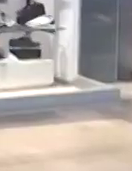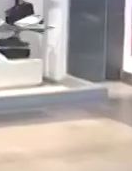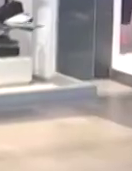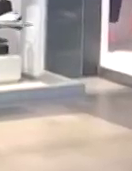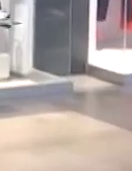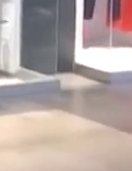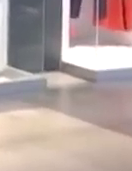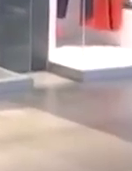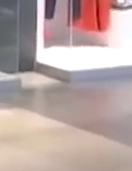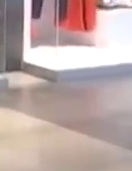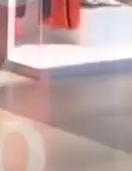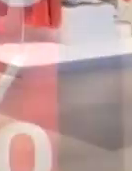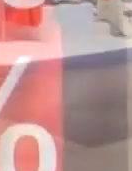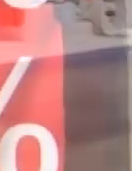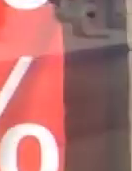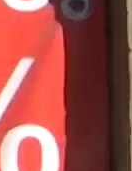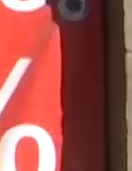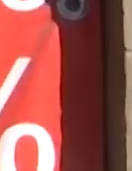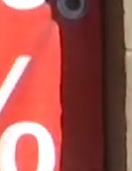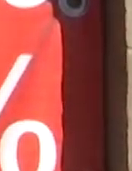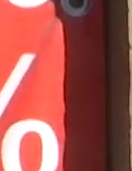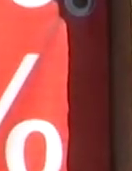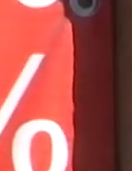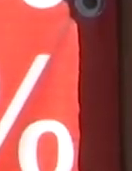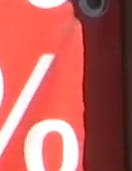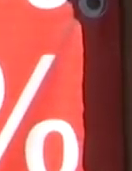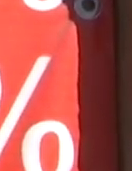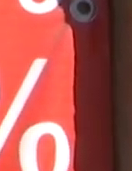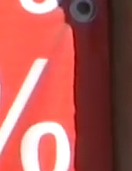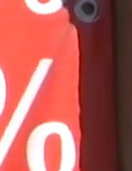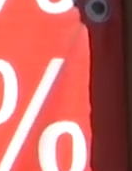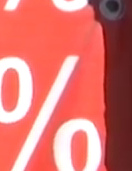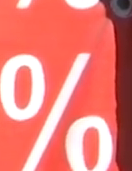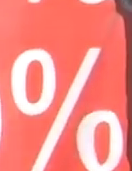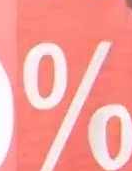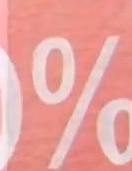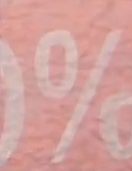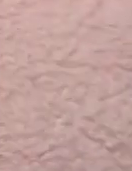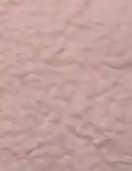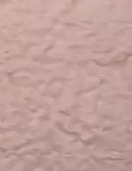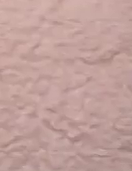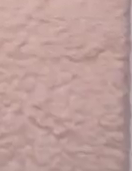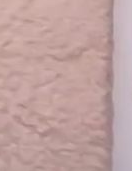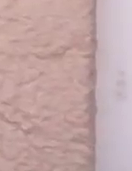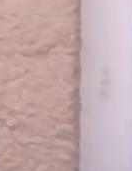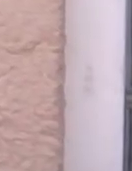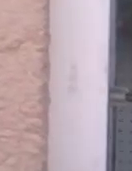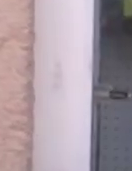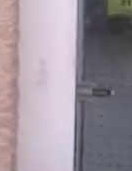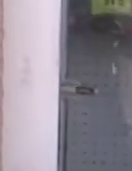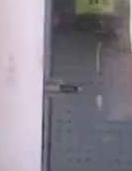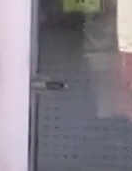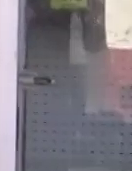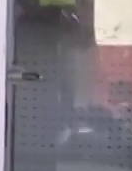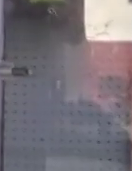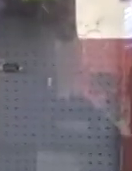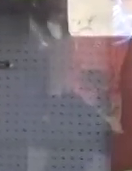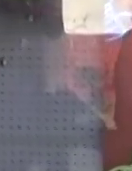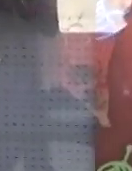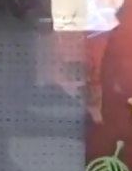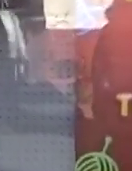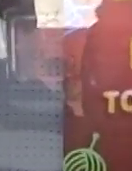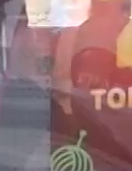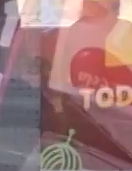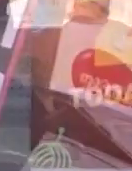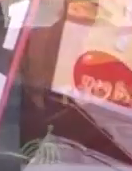comprando y por supuesto verificar que se cumplen las condiciones de venta establecidas por la sucursal, por el comercio donde